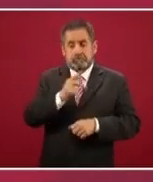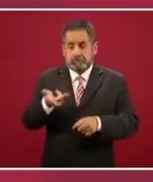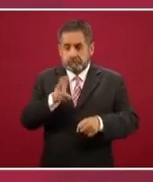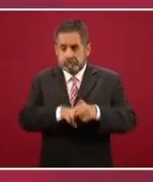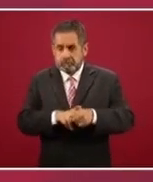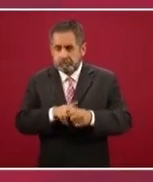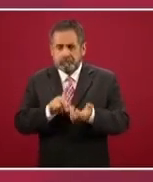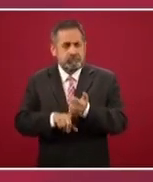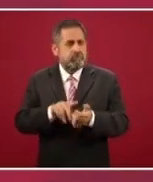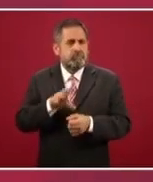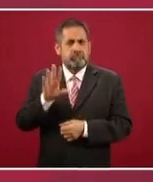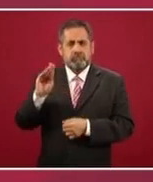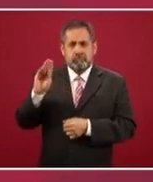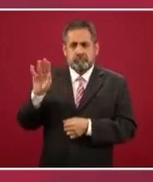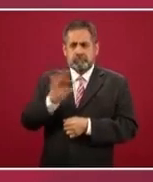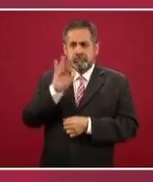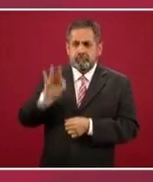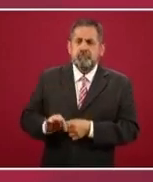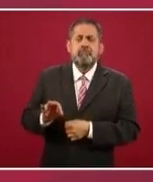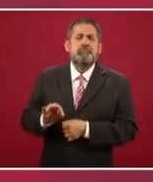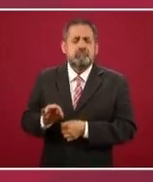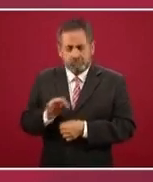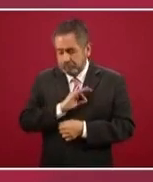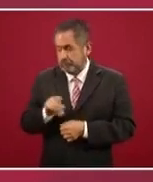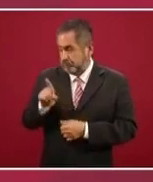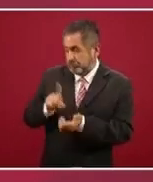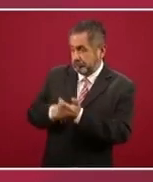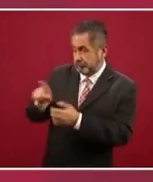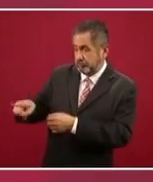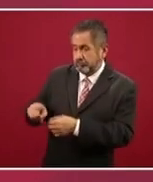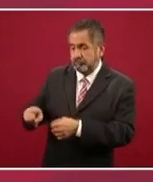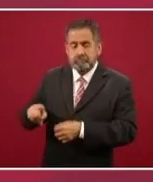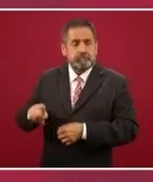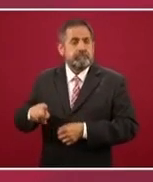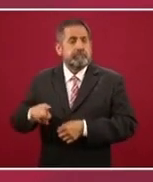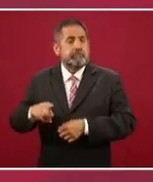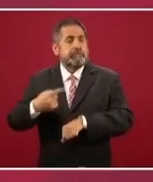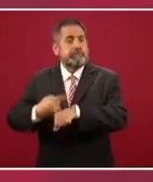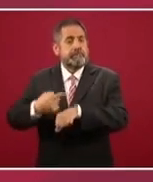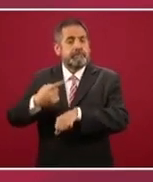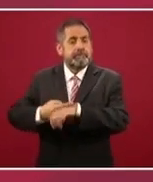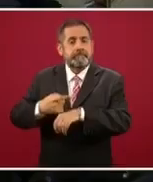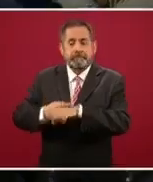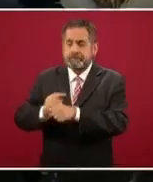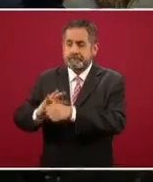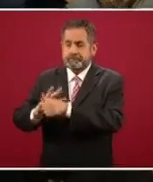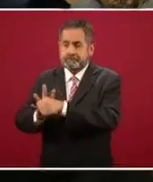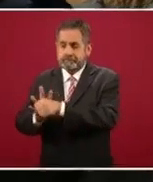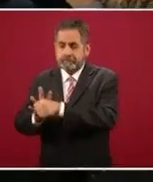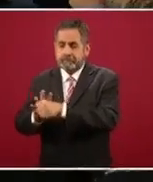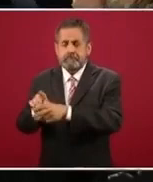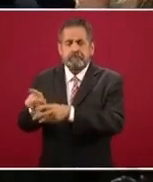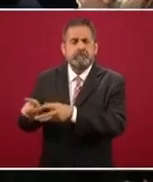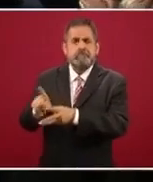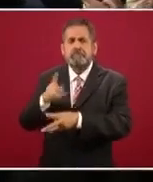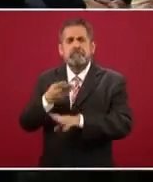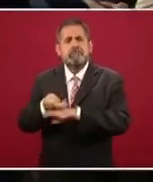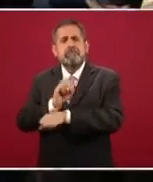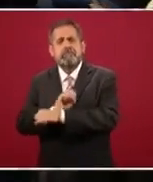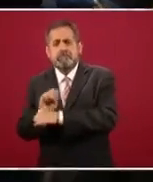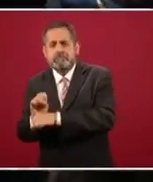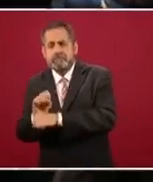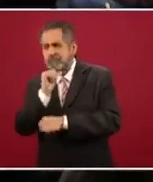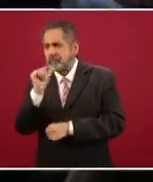del 90% de las personas con infección por coronavirus que desarrollen enfermedad van a tener una forma leve. No se